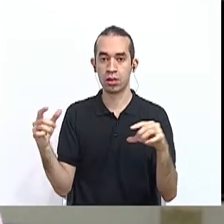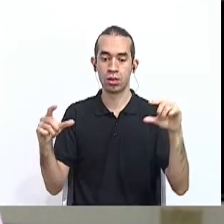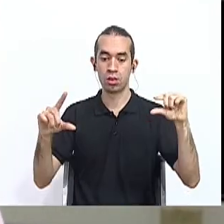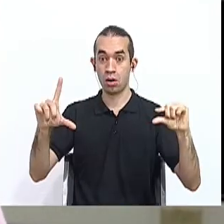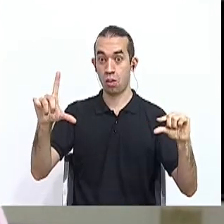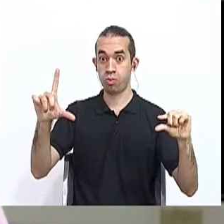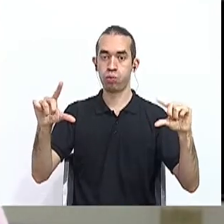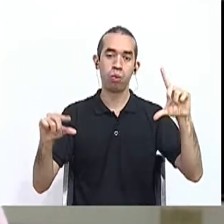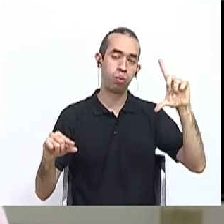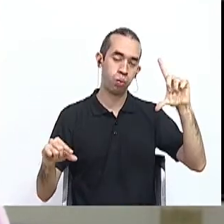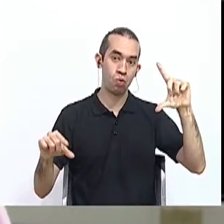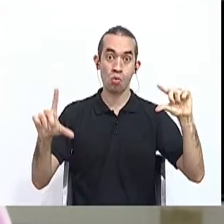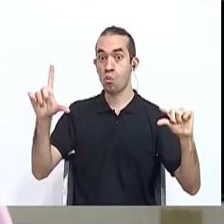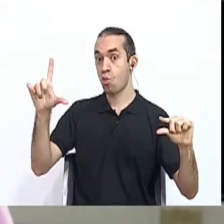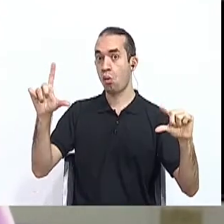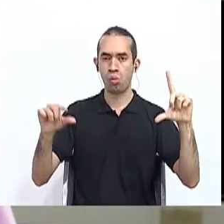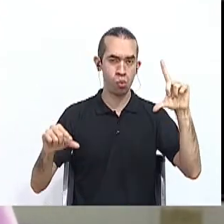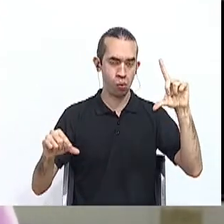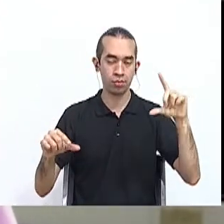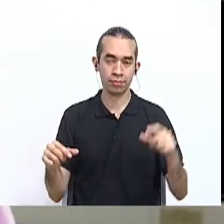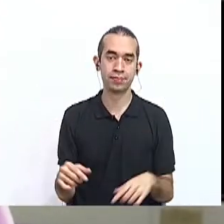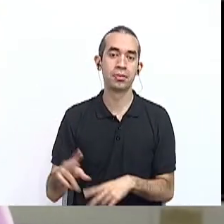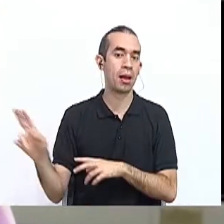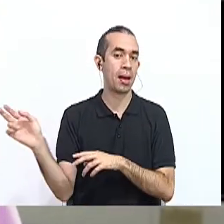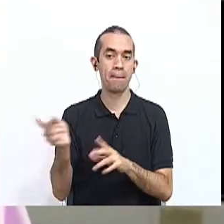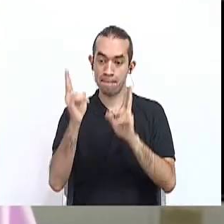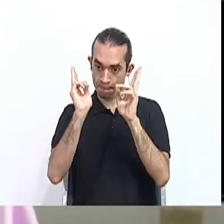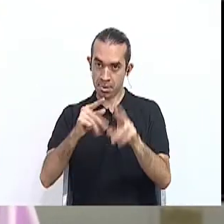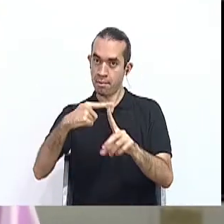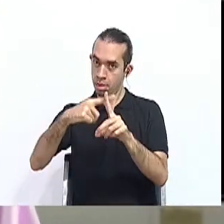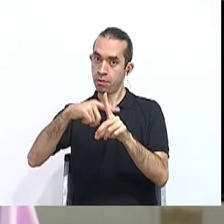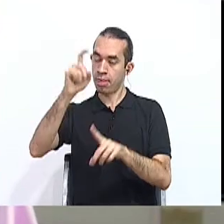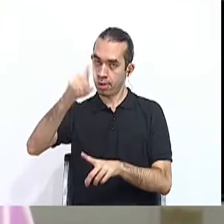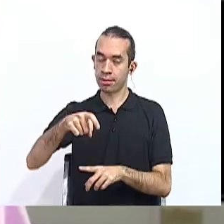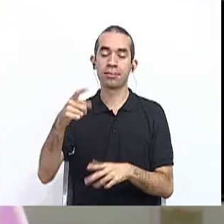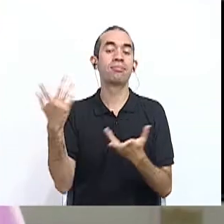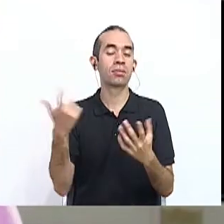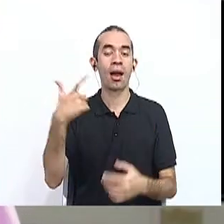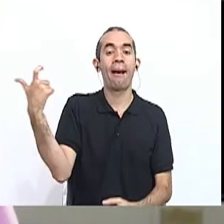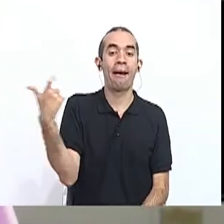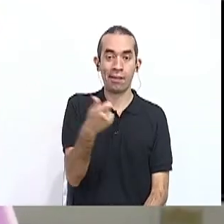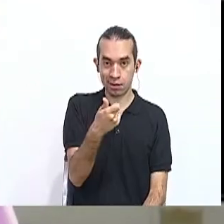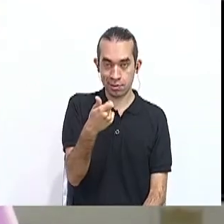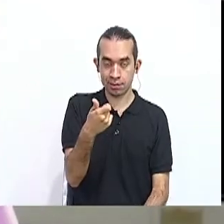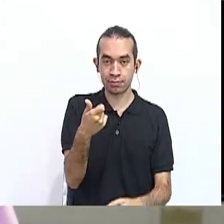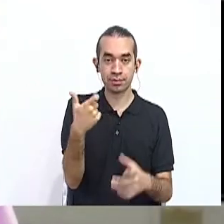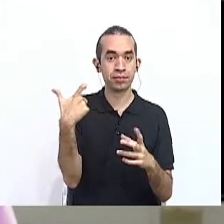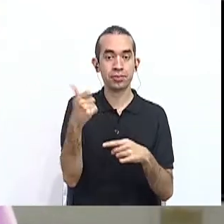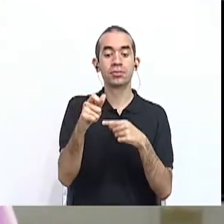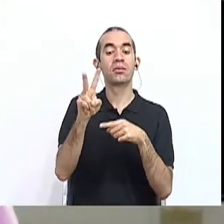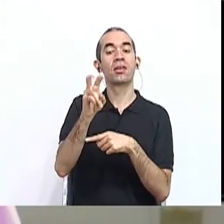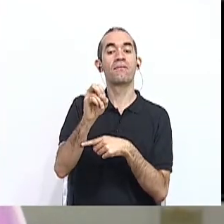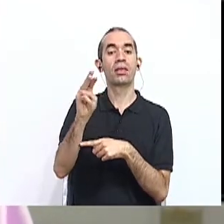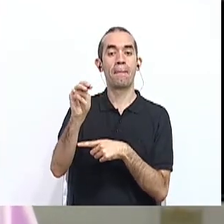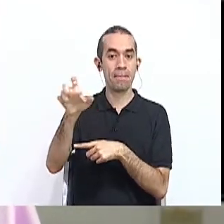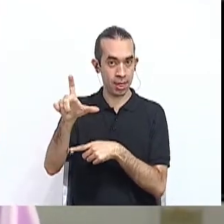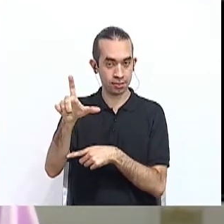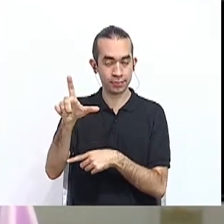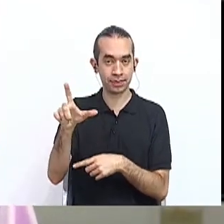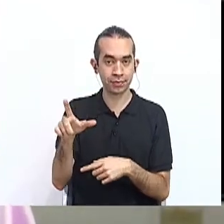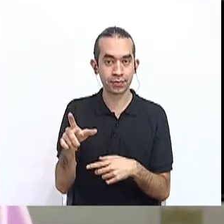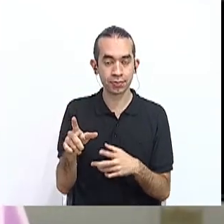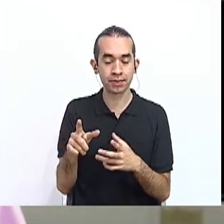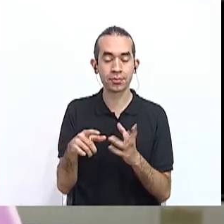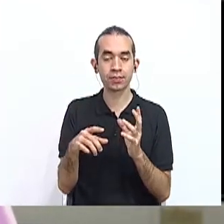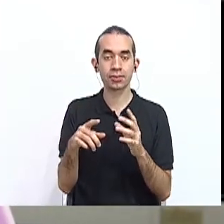cuando mantengamos la misma temperatura. Por eso tenemos una jeringa con un volumen de 20 mililitros, a la cual